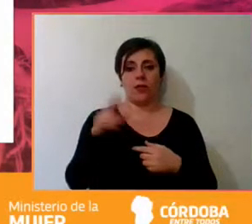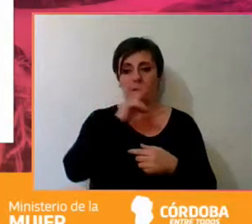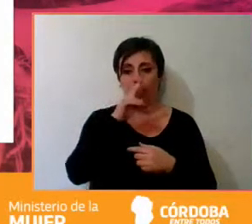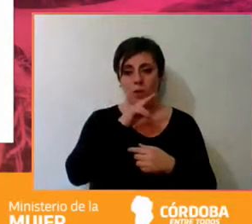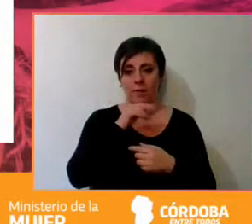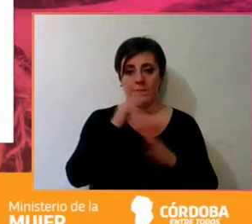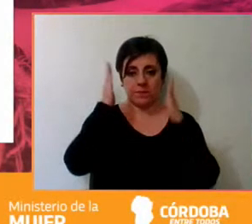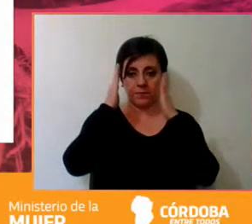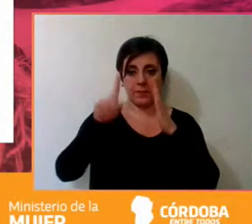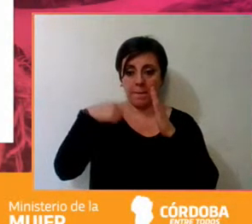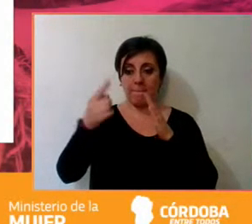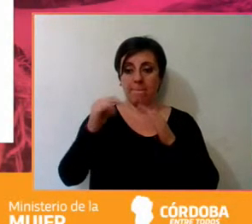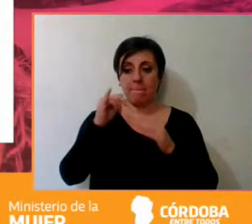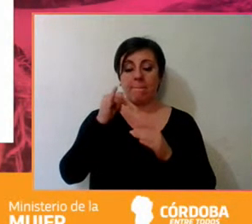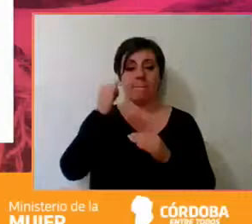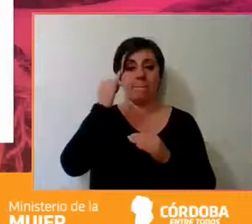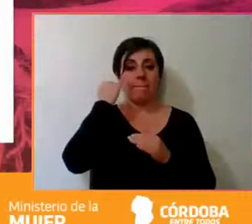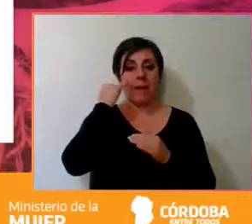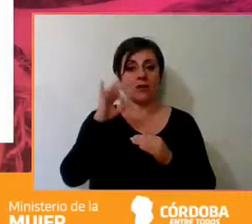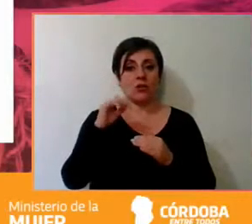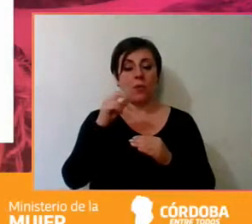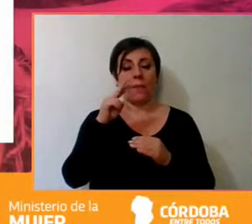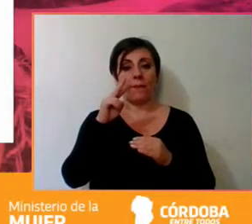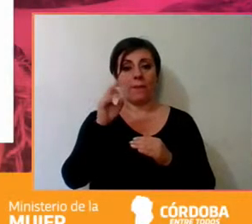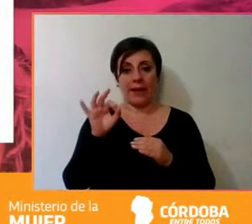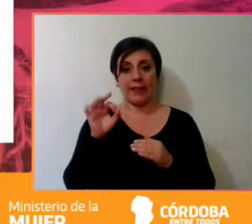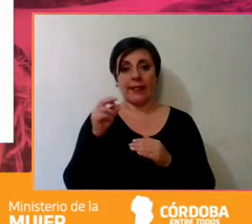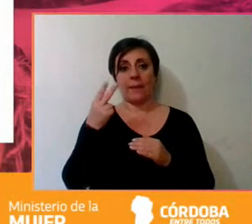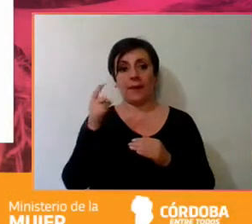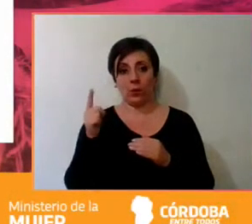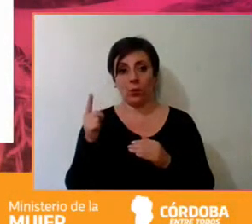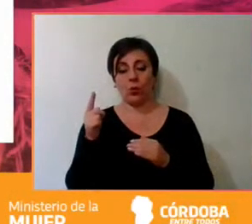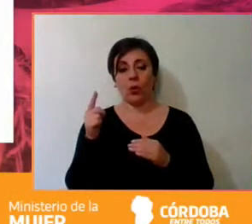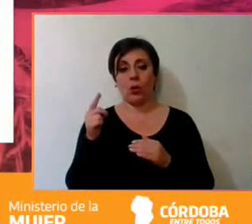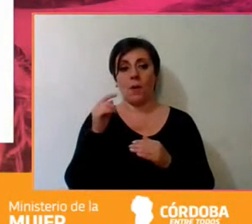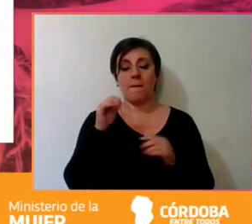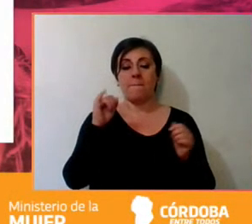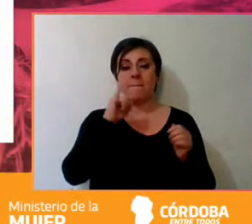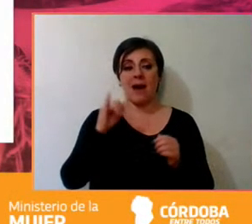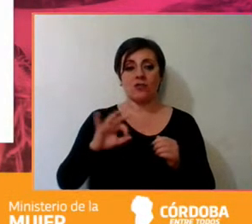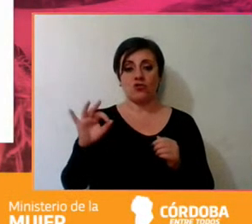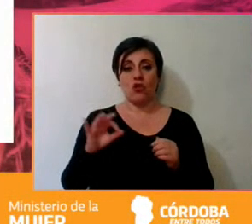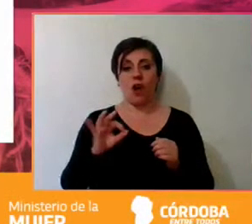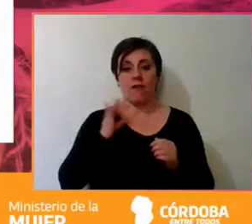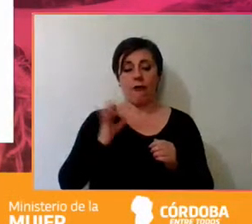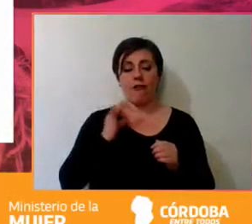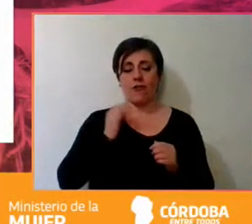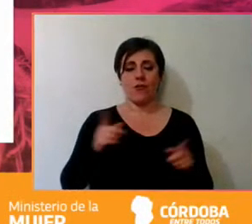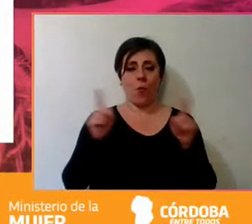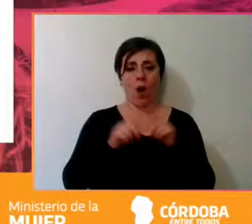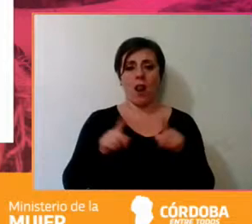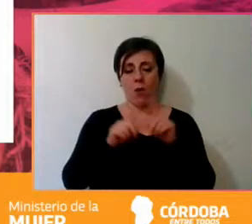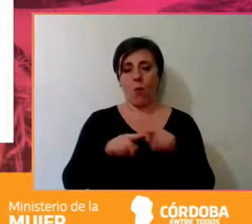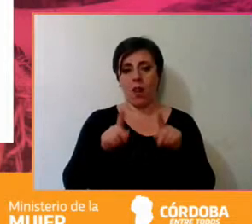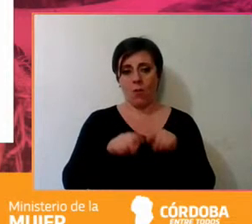El próximo mes de marzo del 2021, como todos los meses de marzo de todos los años, se constituye la